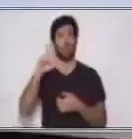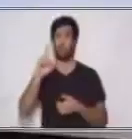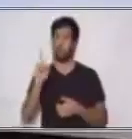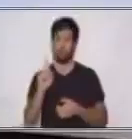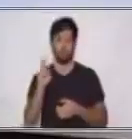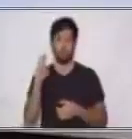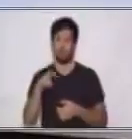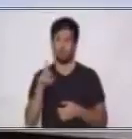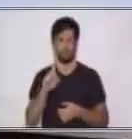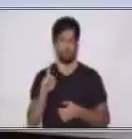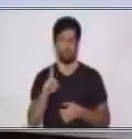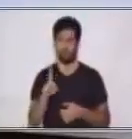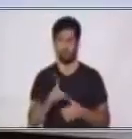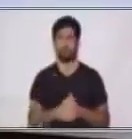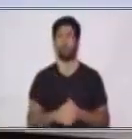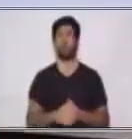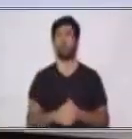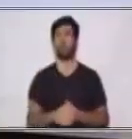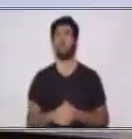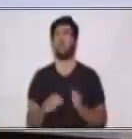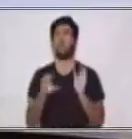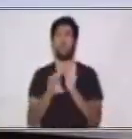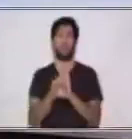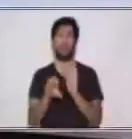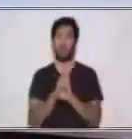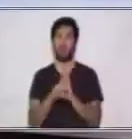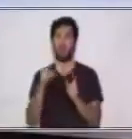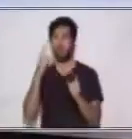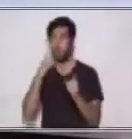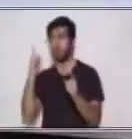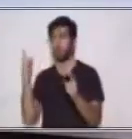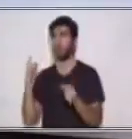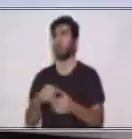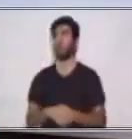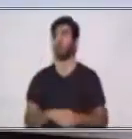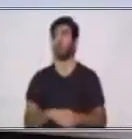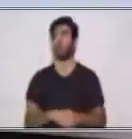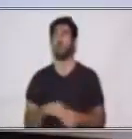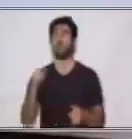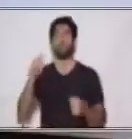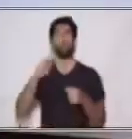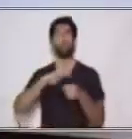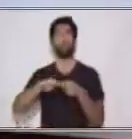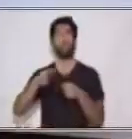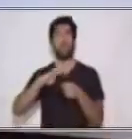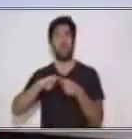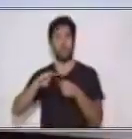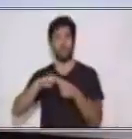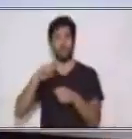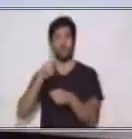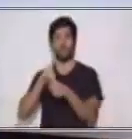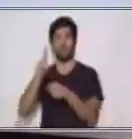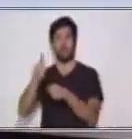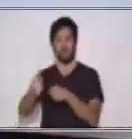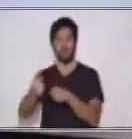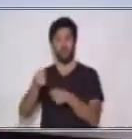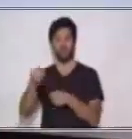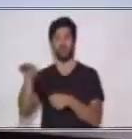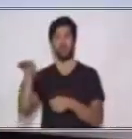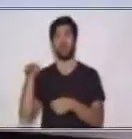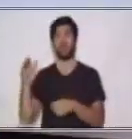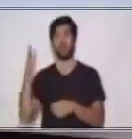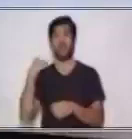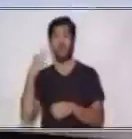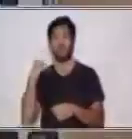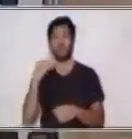mayúscula. Por ejemplo, esta oración dice, uno de los municipios del departamento de Zacapa es